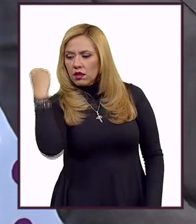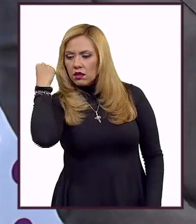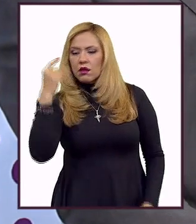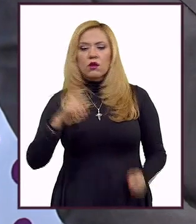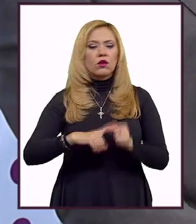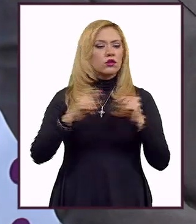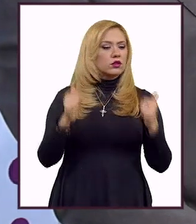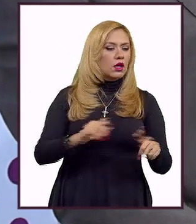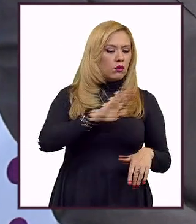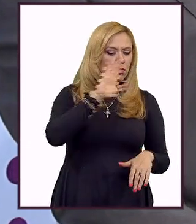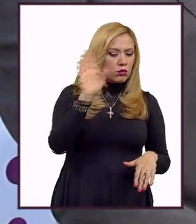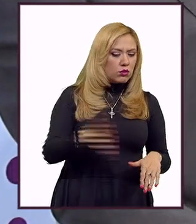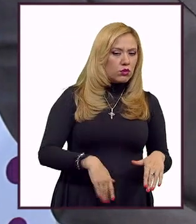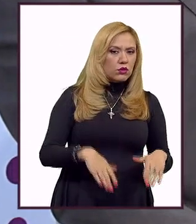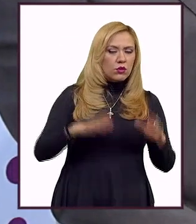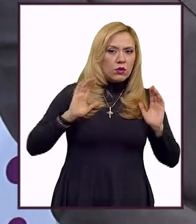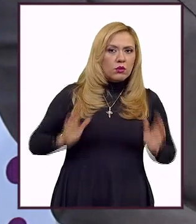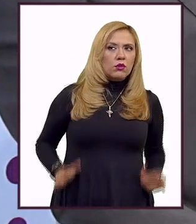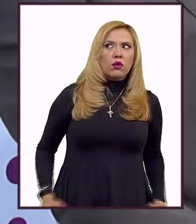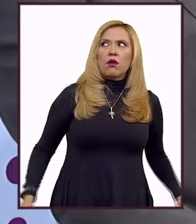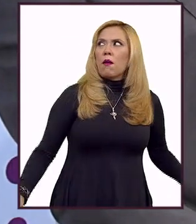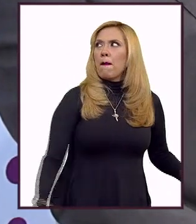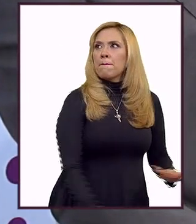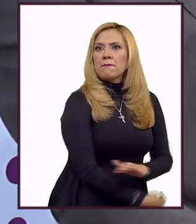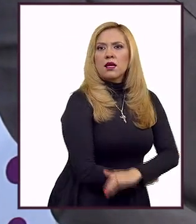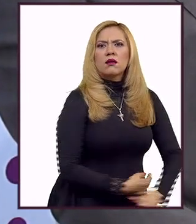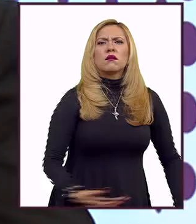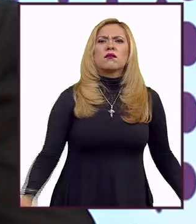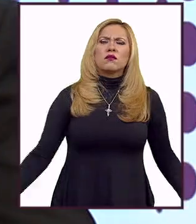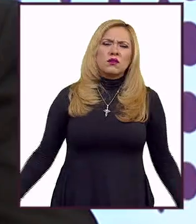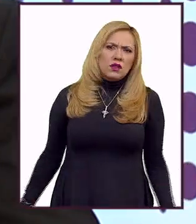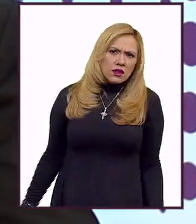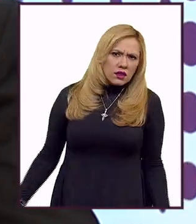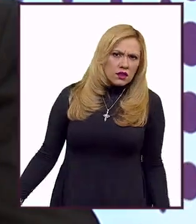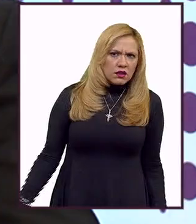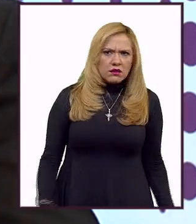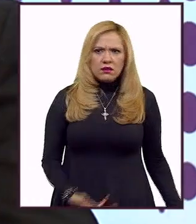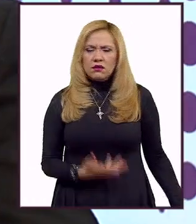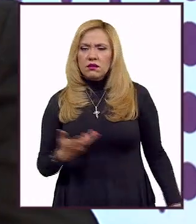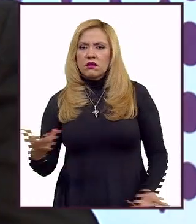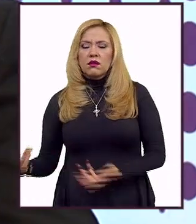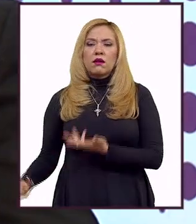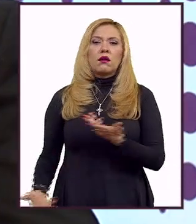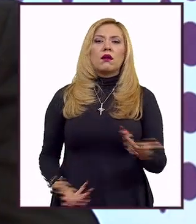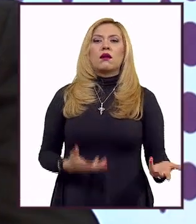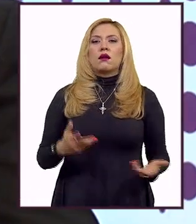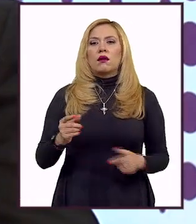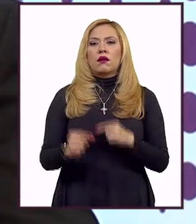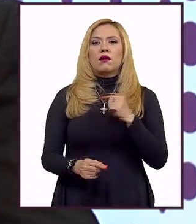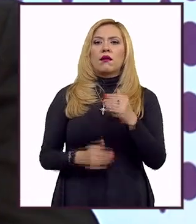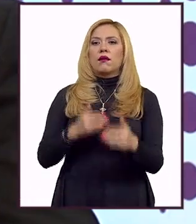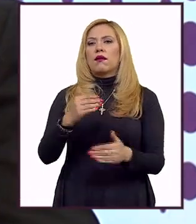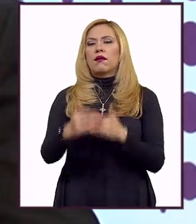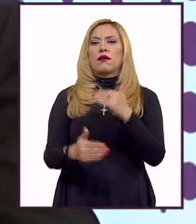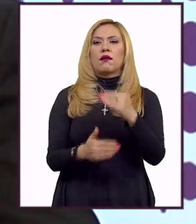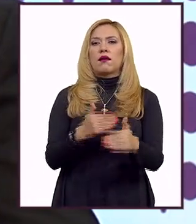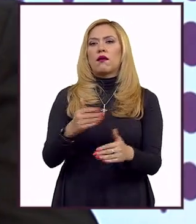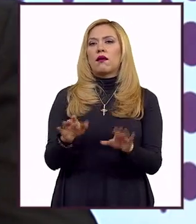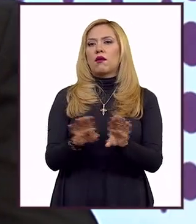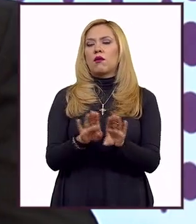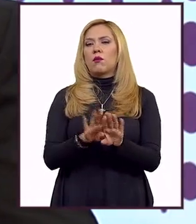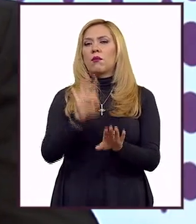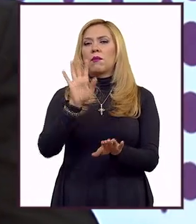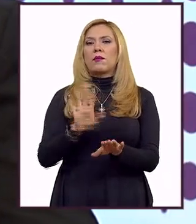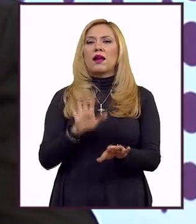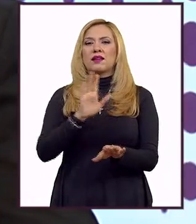cuerpo o varios otros elementos que se pueden tomar en el juicio. Y aquí es donde entra, o sea, ha desarrollado lo que se llama la teoría del árbol